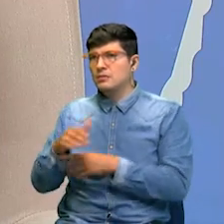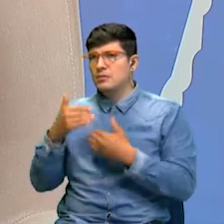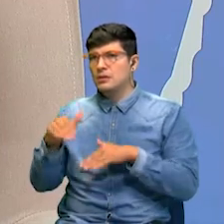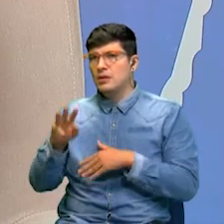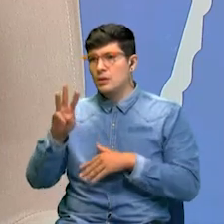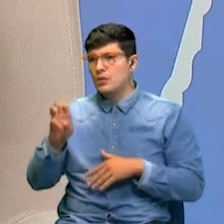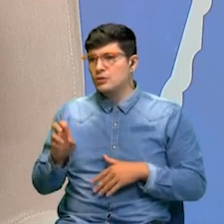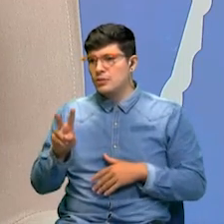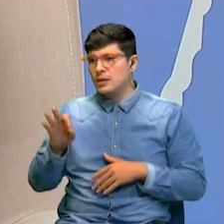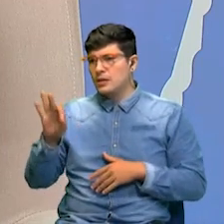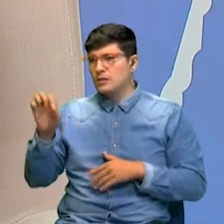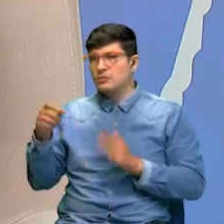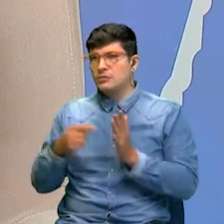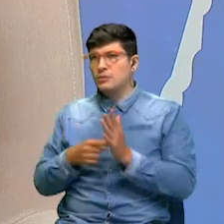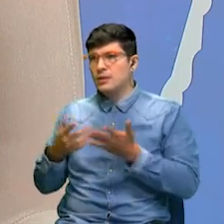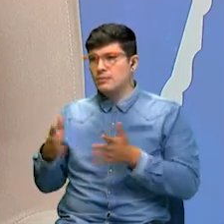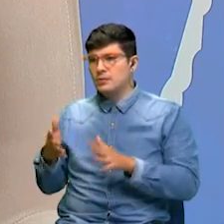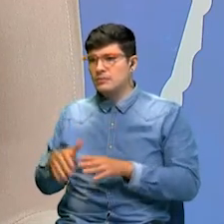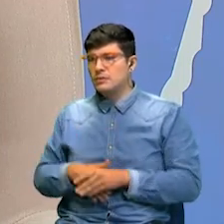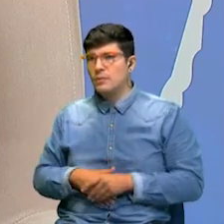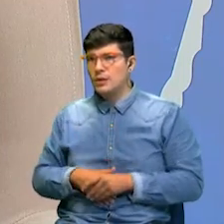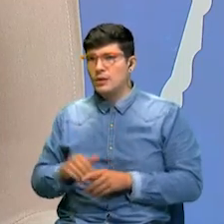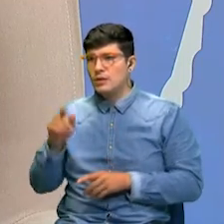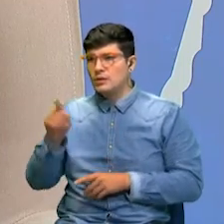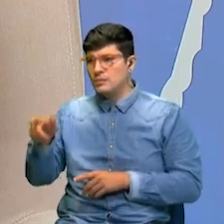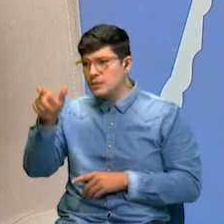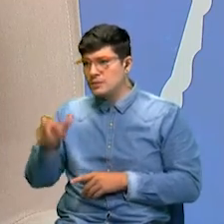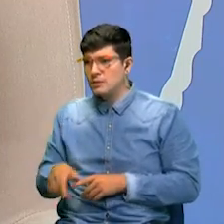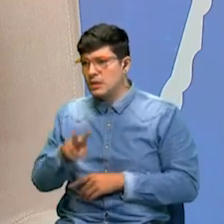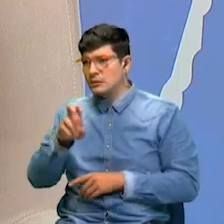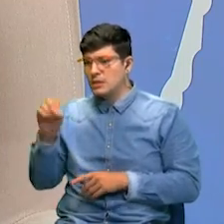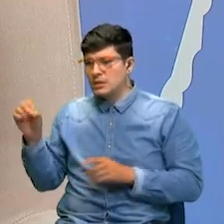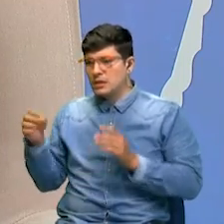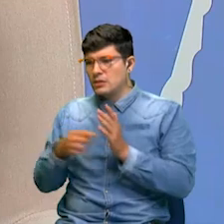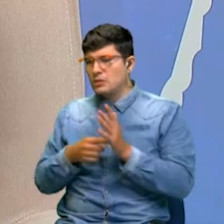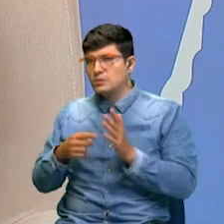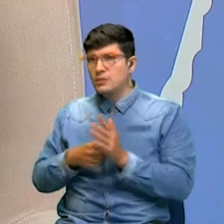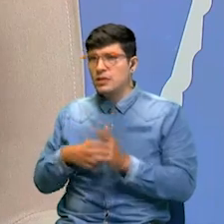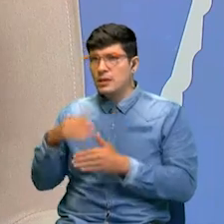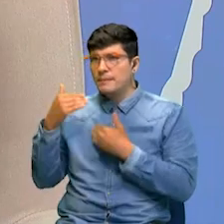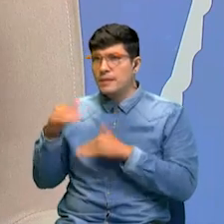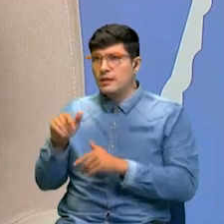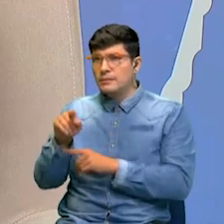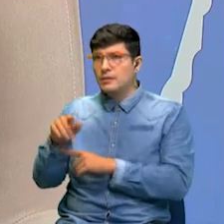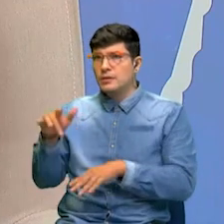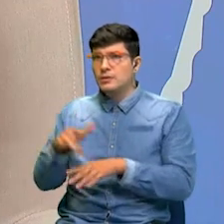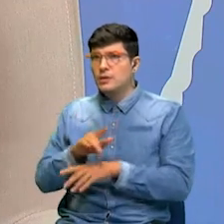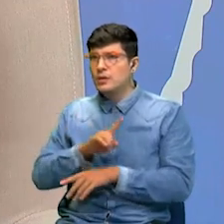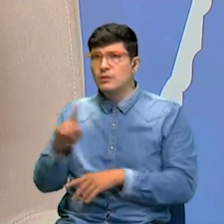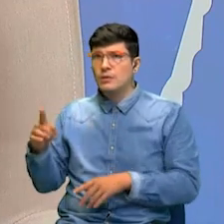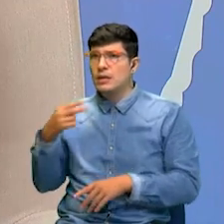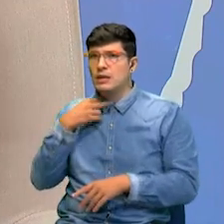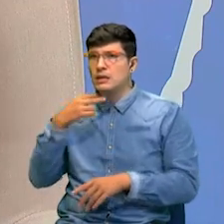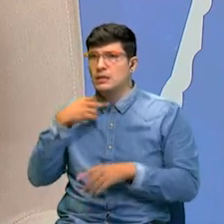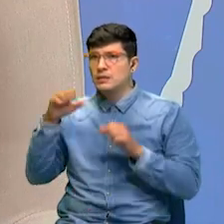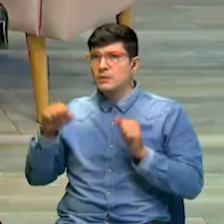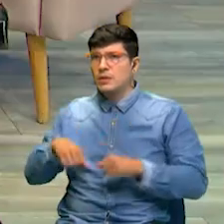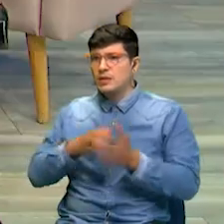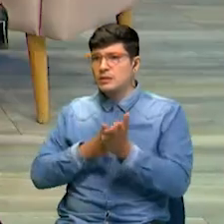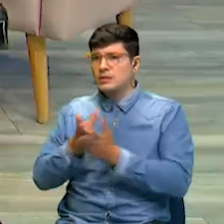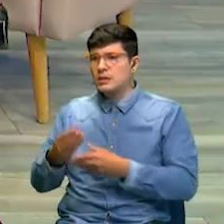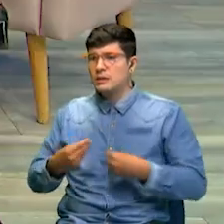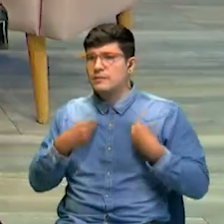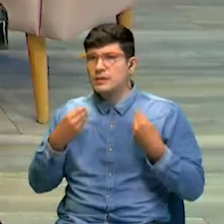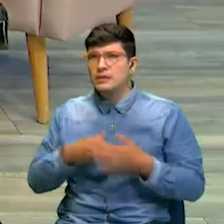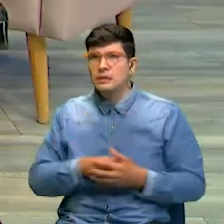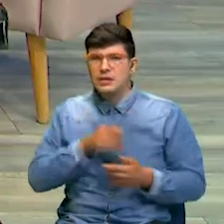en 828.000 aproximadamente y ahí le están quedando 700.000 pesos que posiblemente no le alcancen para subsistir. Eso pareciera